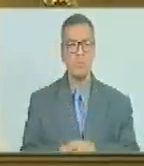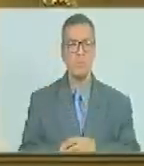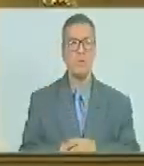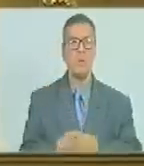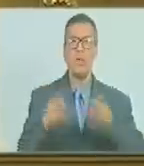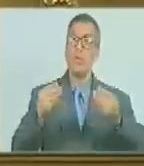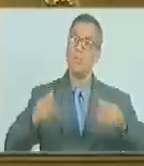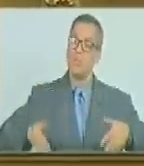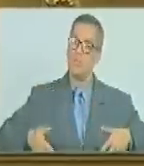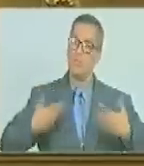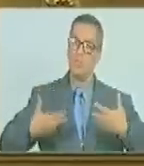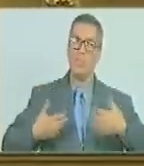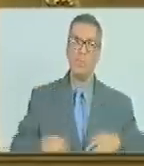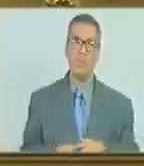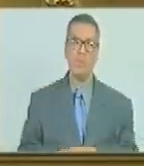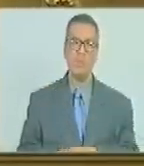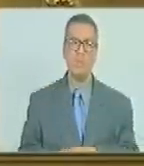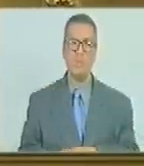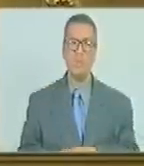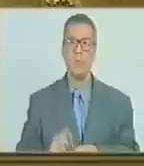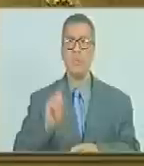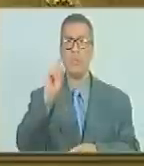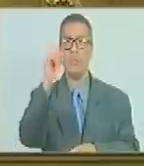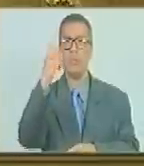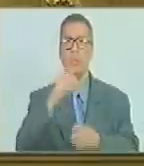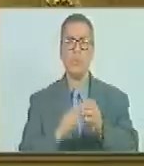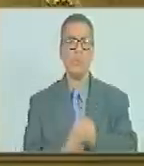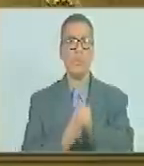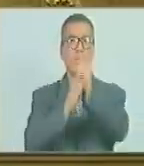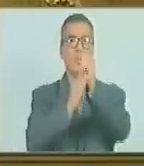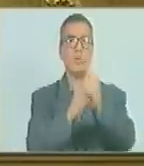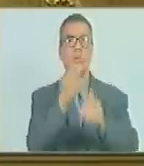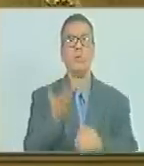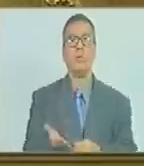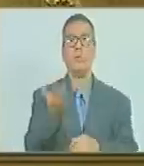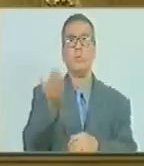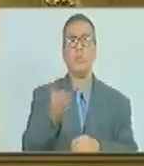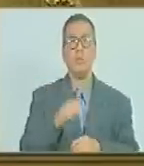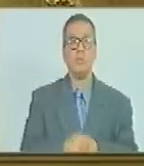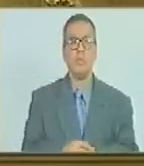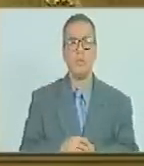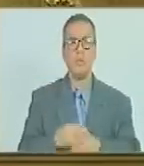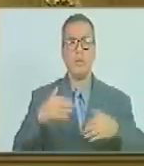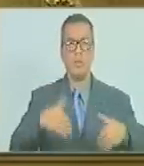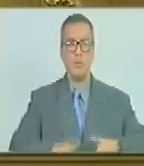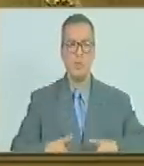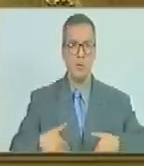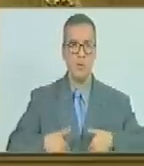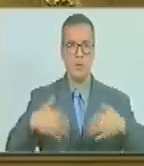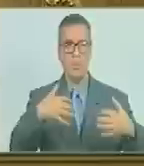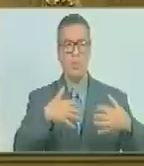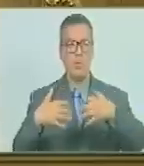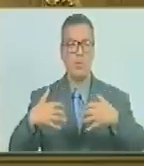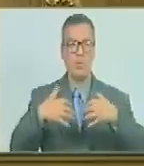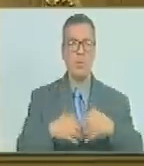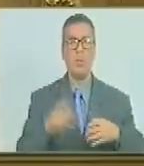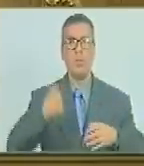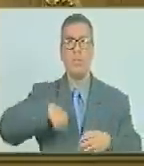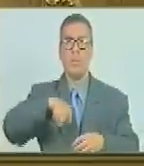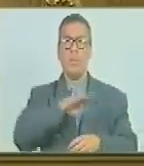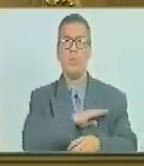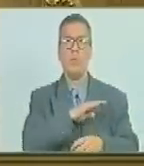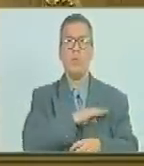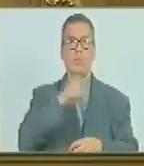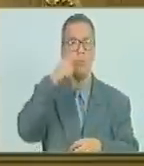con mucha satisfacción a uno de los líderes fundamentales de la lucha por la libertad de nuestros